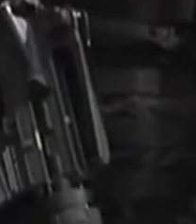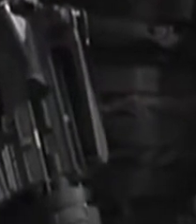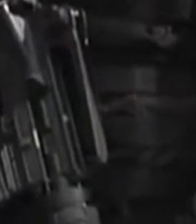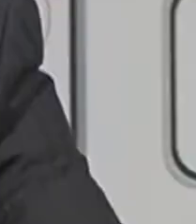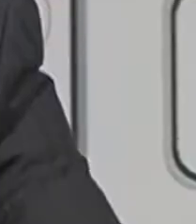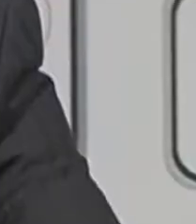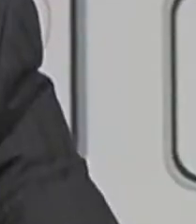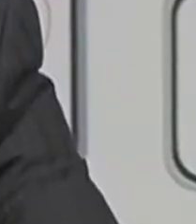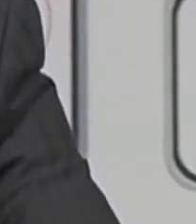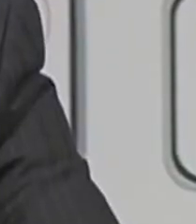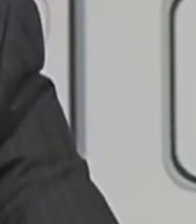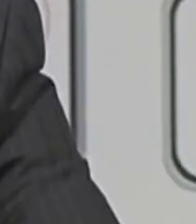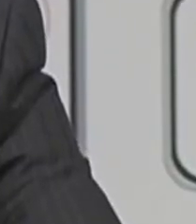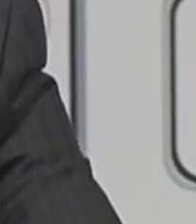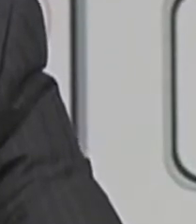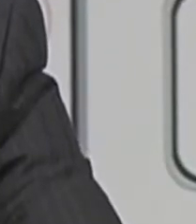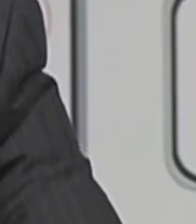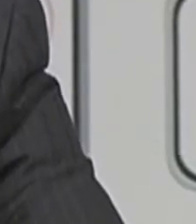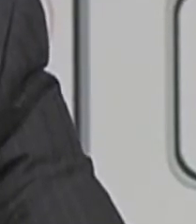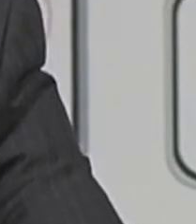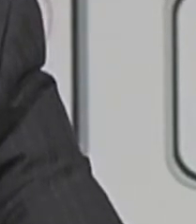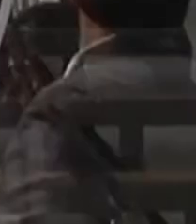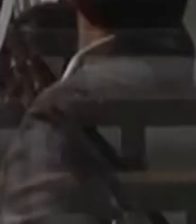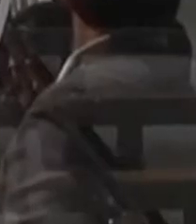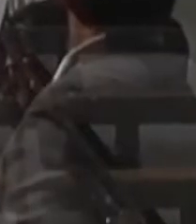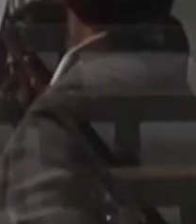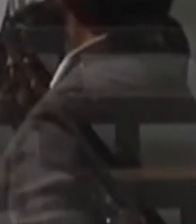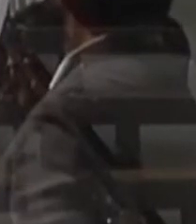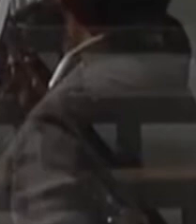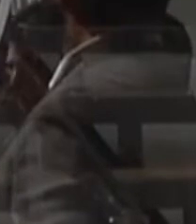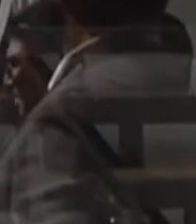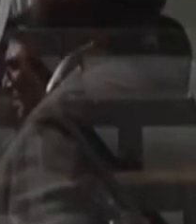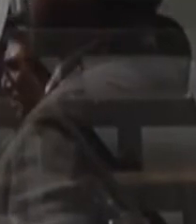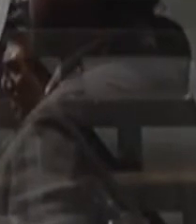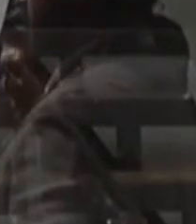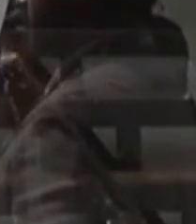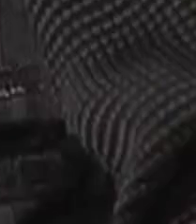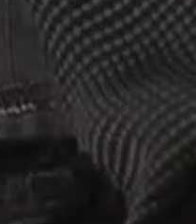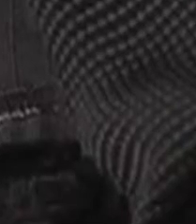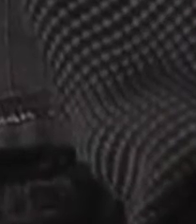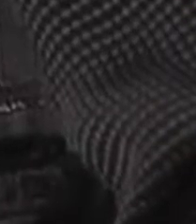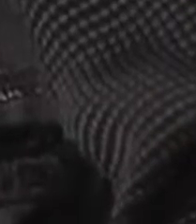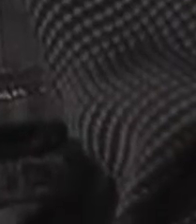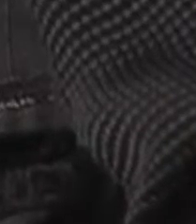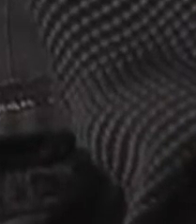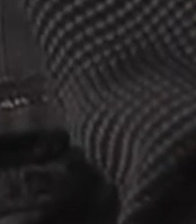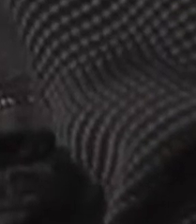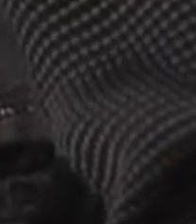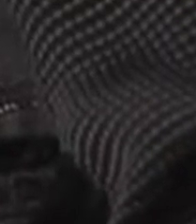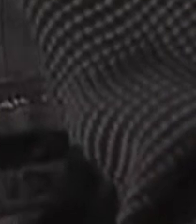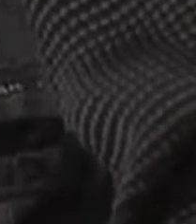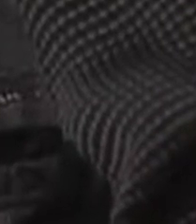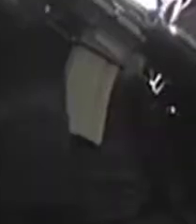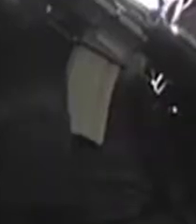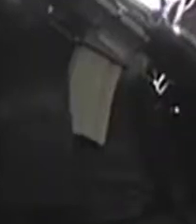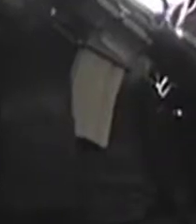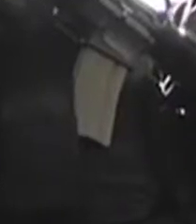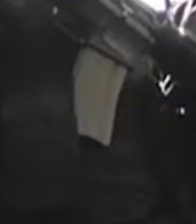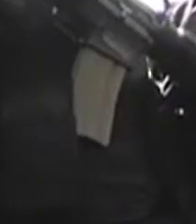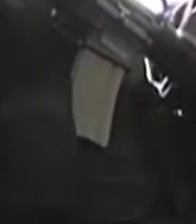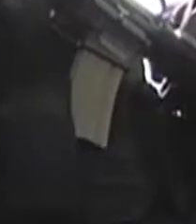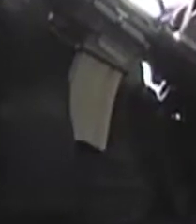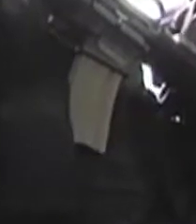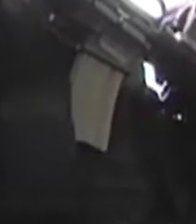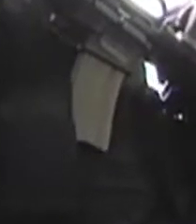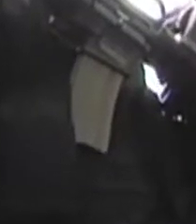del secuestro guillermo teherán pulido lo atenderá para resolver todas sus dudas solo llame a la línea acuse 51 66